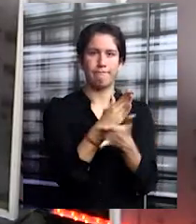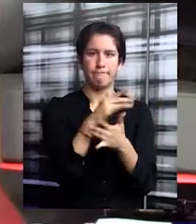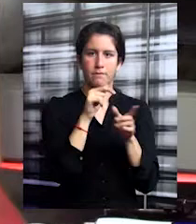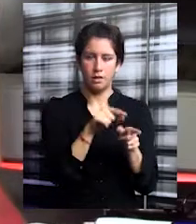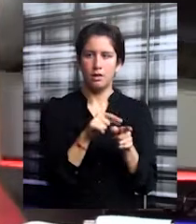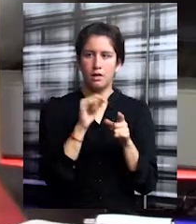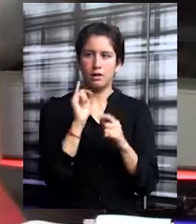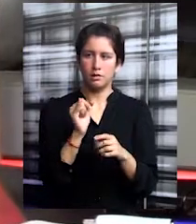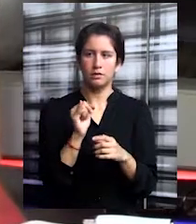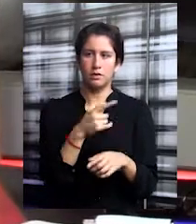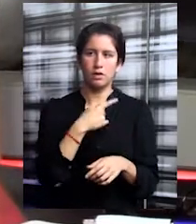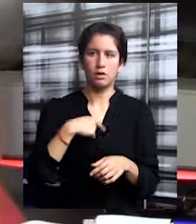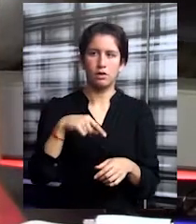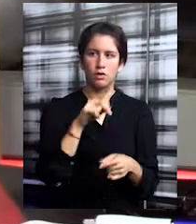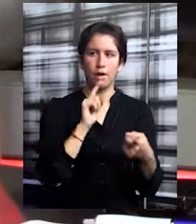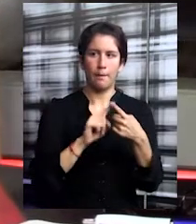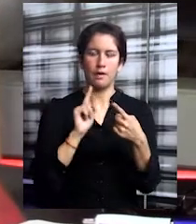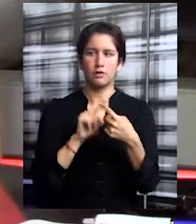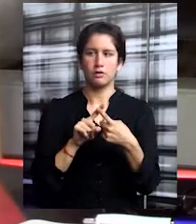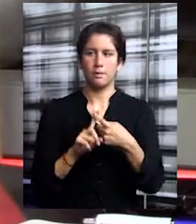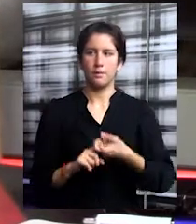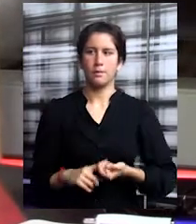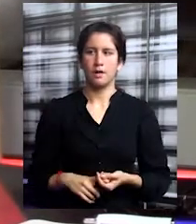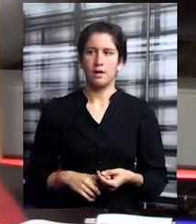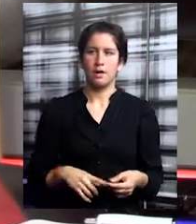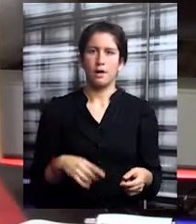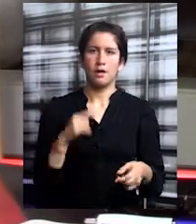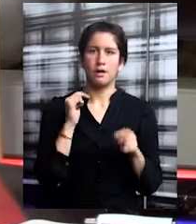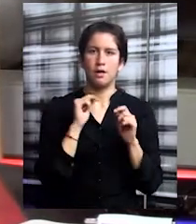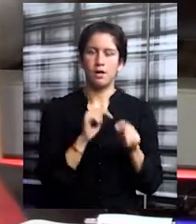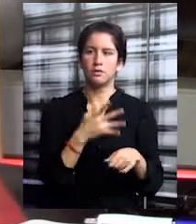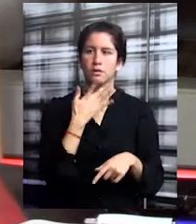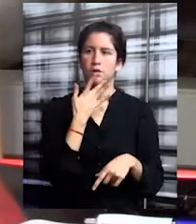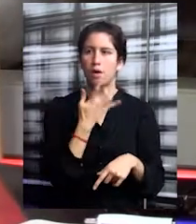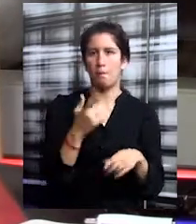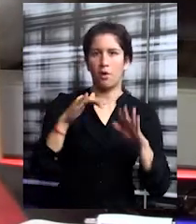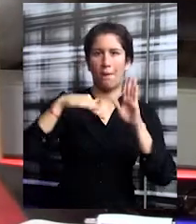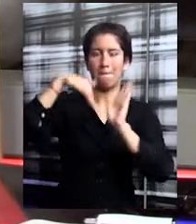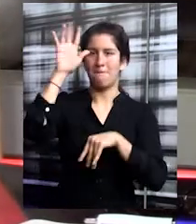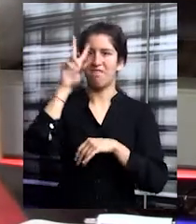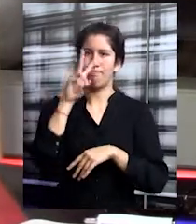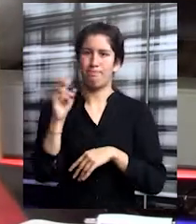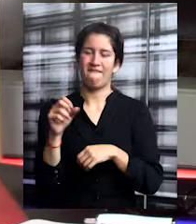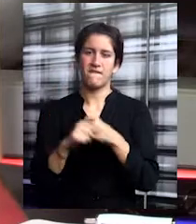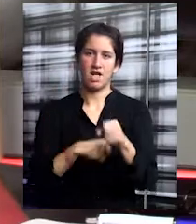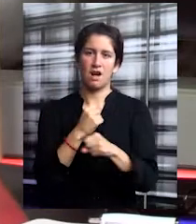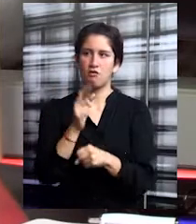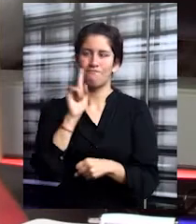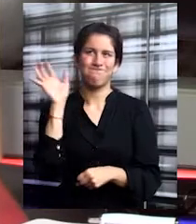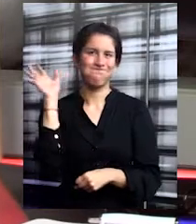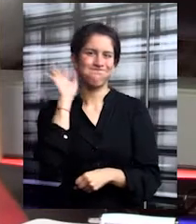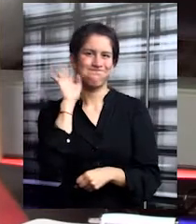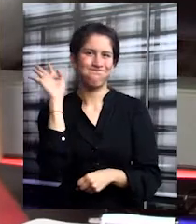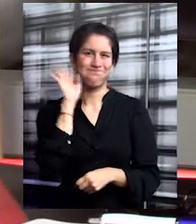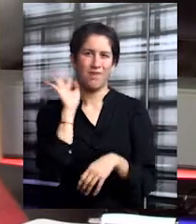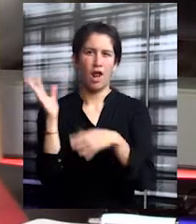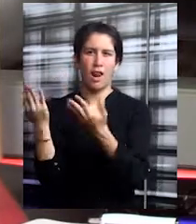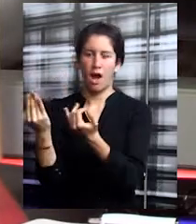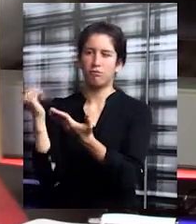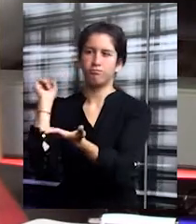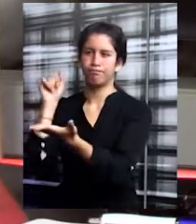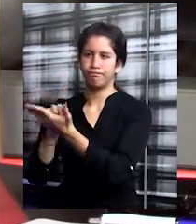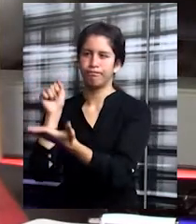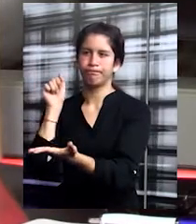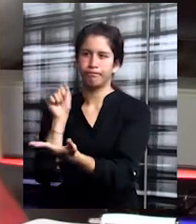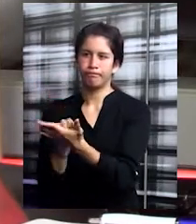donde incluso participaron, donde estuvieron presentes también los alcaldes. ¿Y eso por qué? Porque durante más de 20 años no fueron escuchados respecto a una necesidad